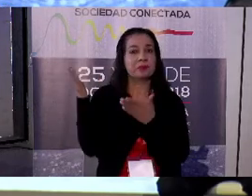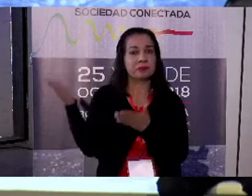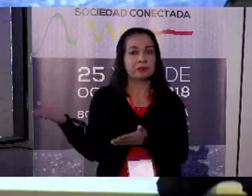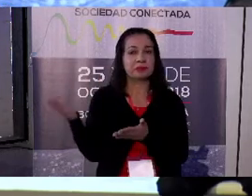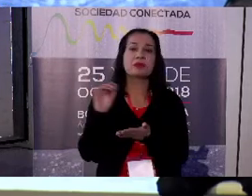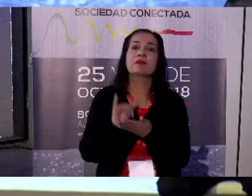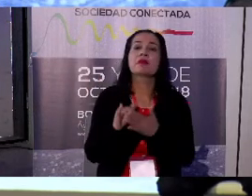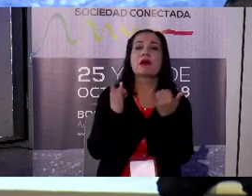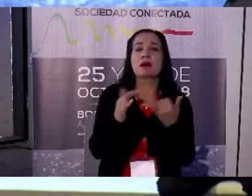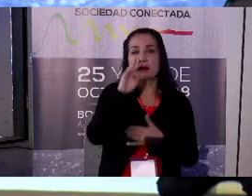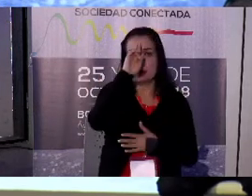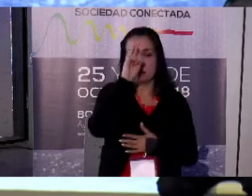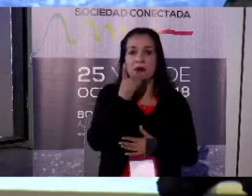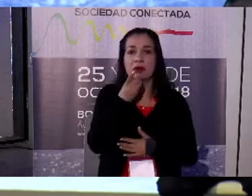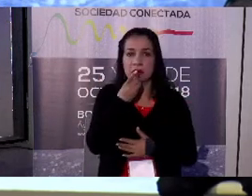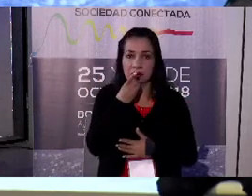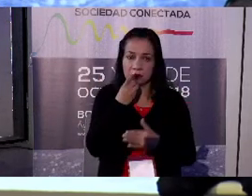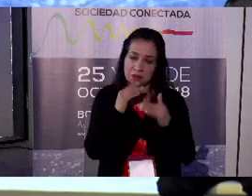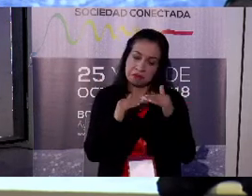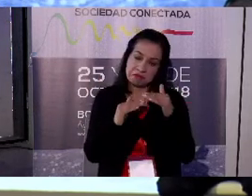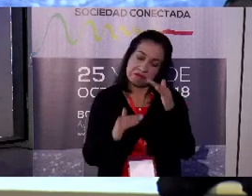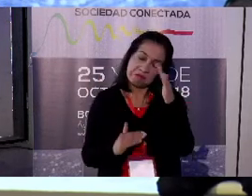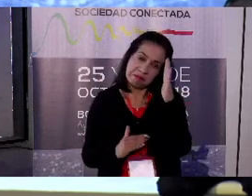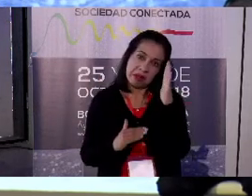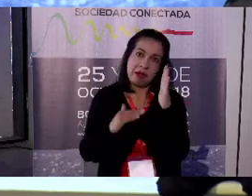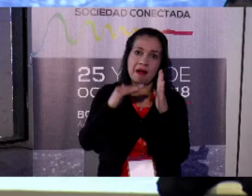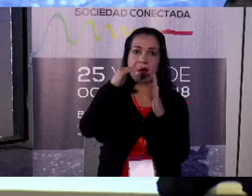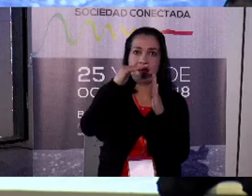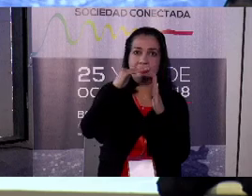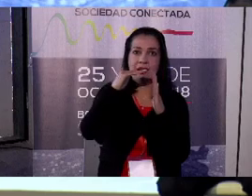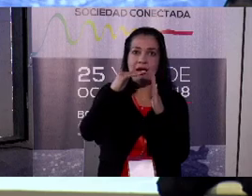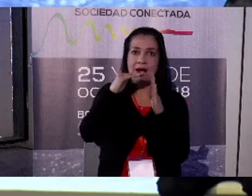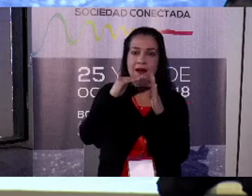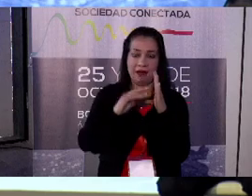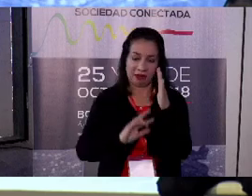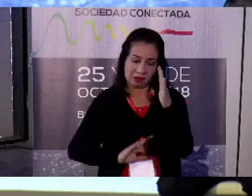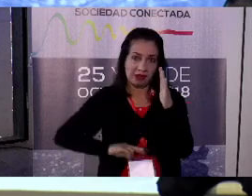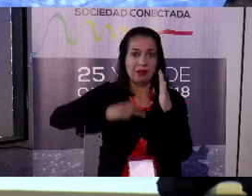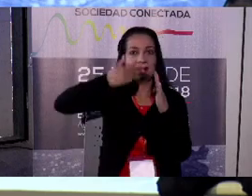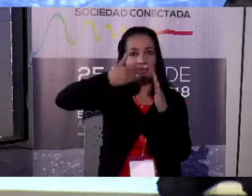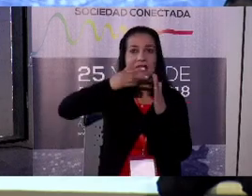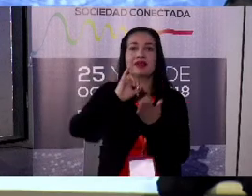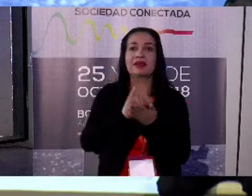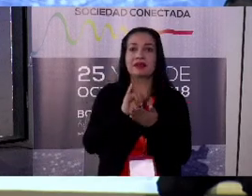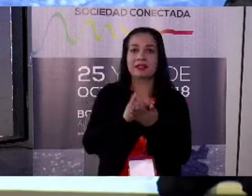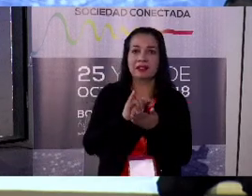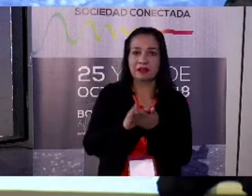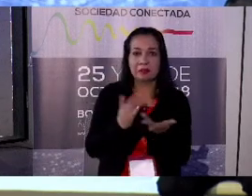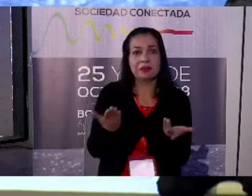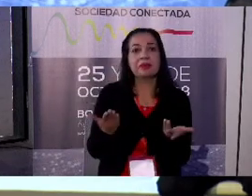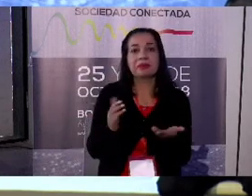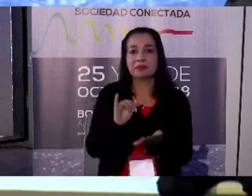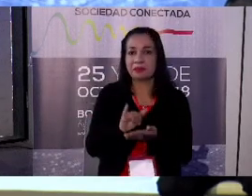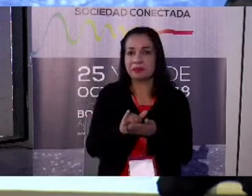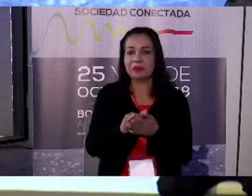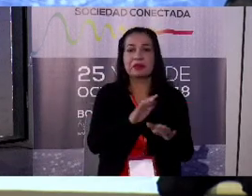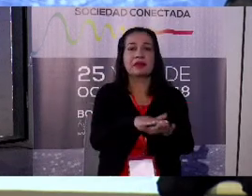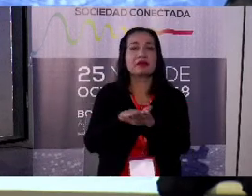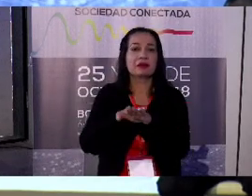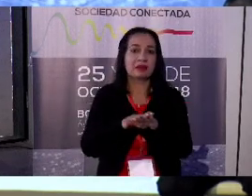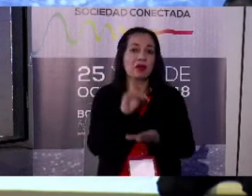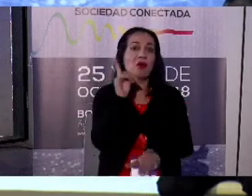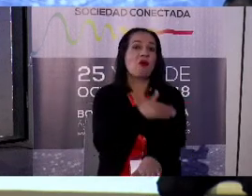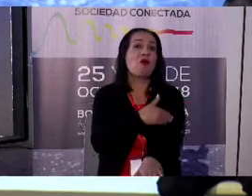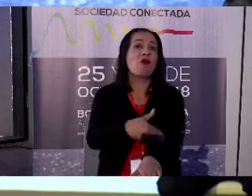República Dominicana está arriba se le puede decir a la masa que a millón el Mega se puede